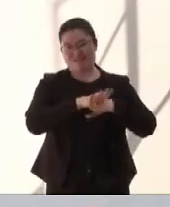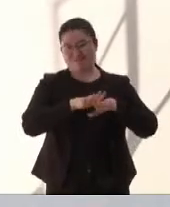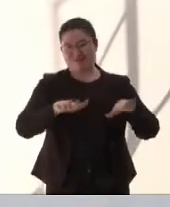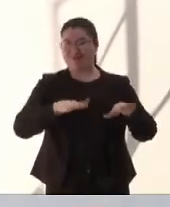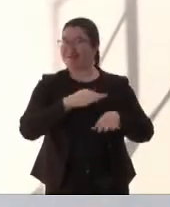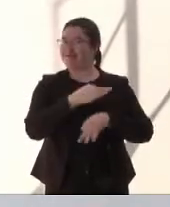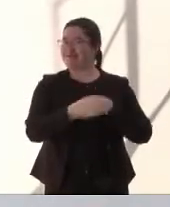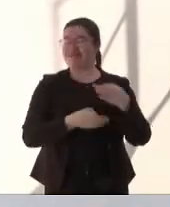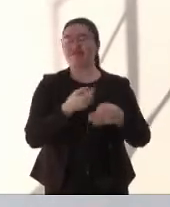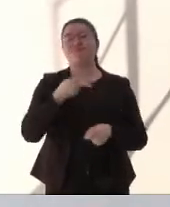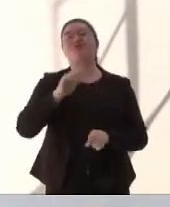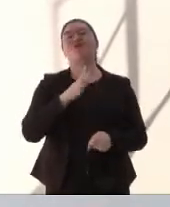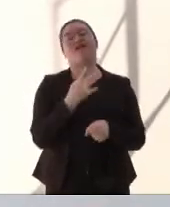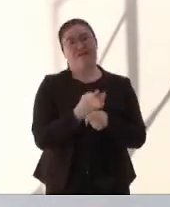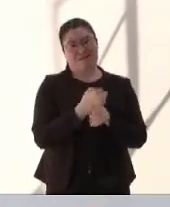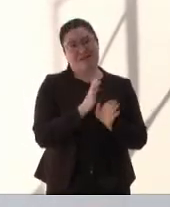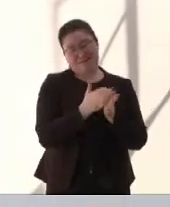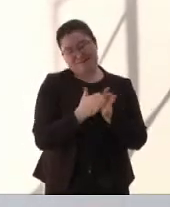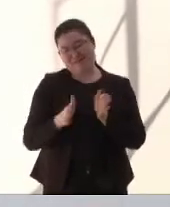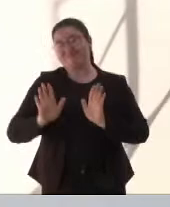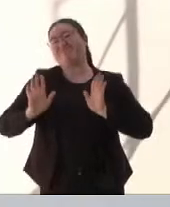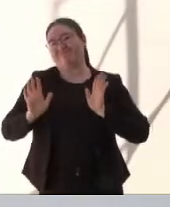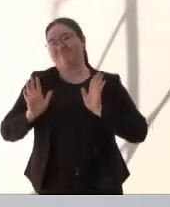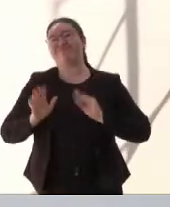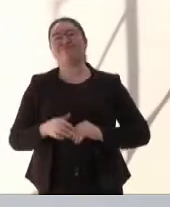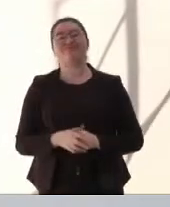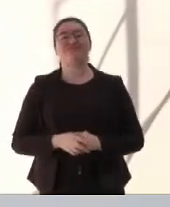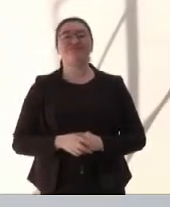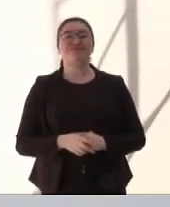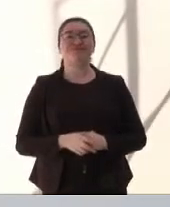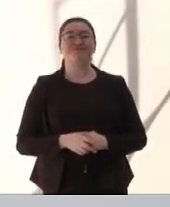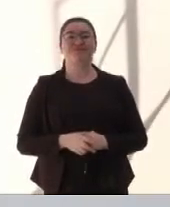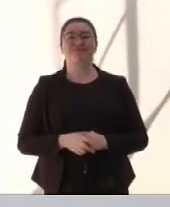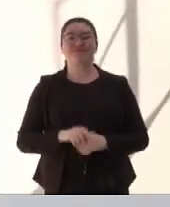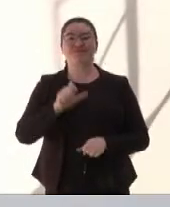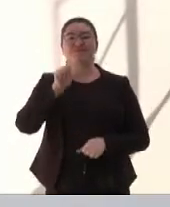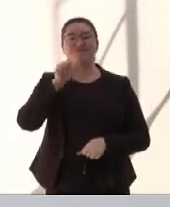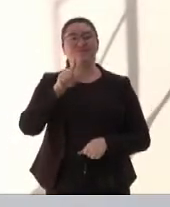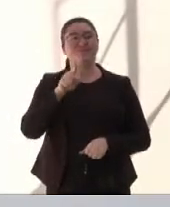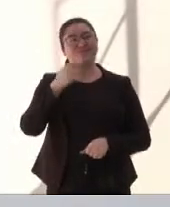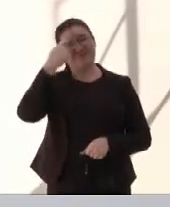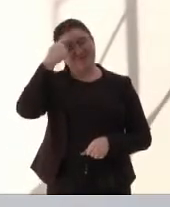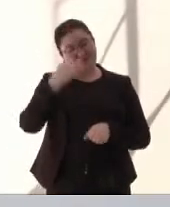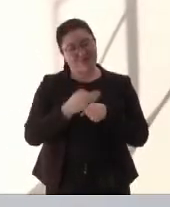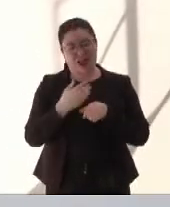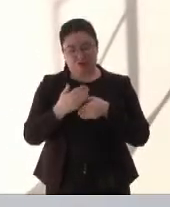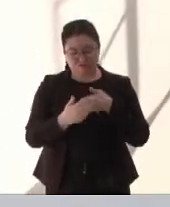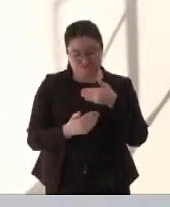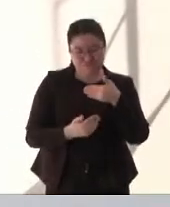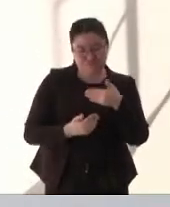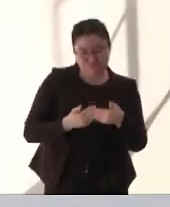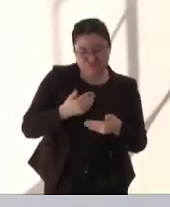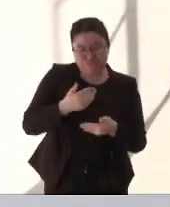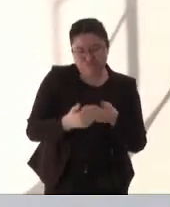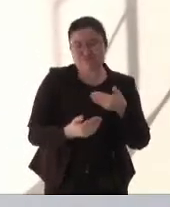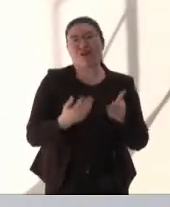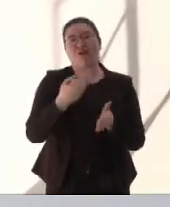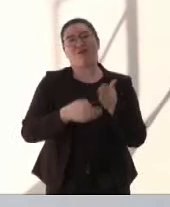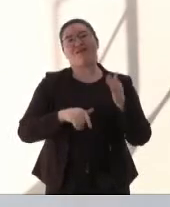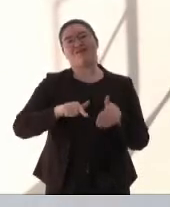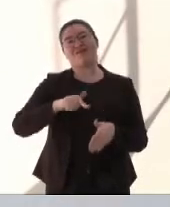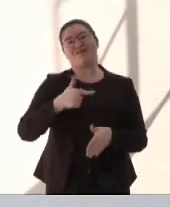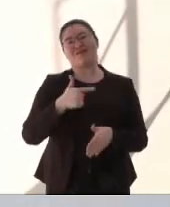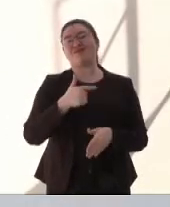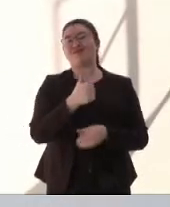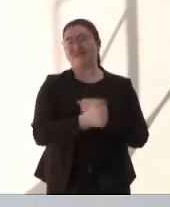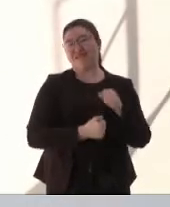Pero vamos ya en el cuarto, ¿sí? Vamos en el cuarto. Claro que si vamos a este ritmo, nos faltan 12 años. Yo espero que podamos